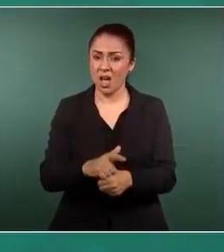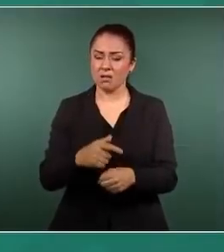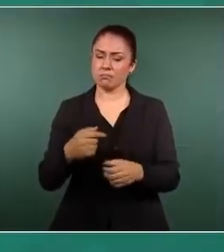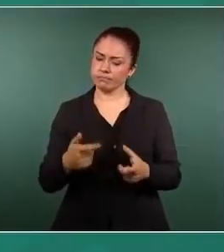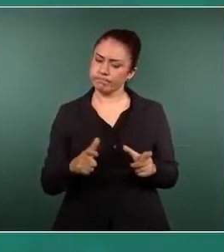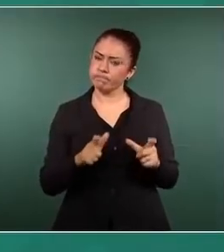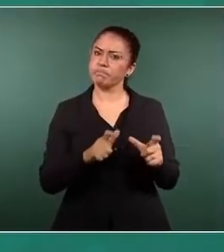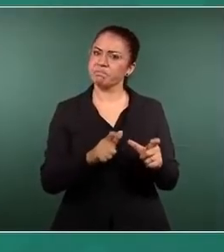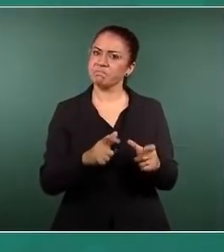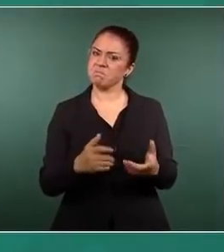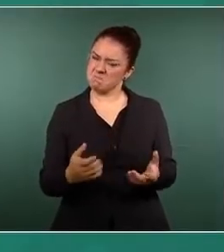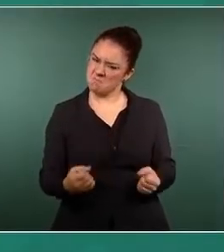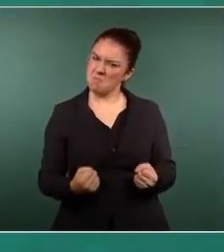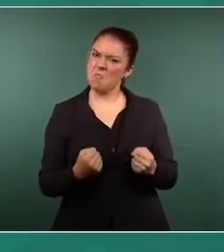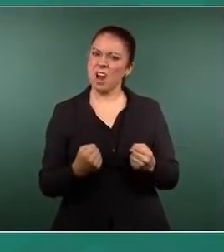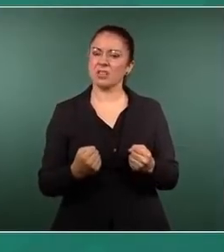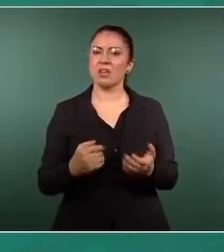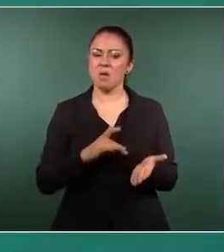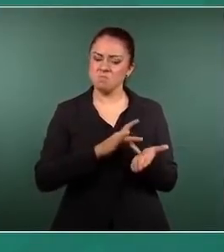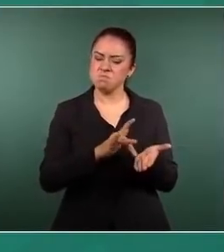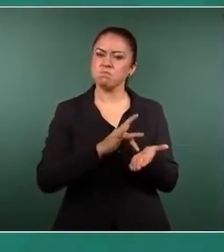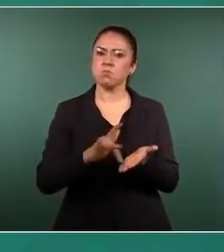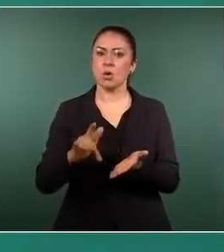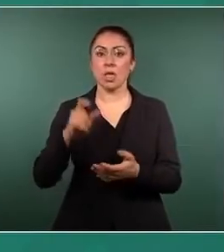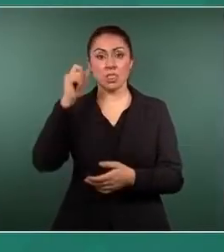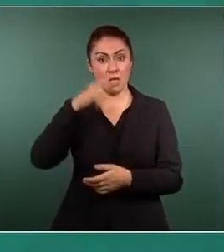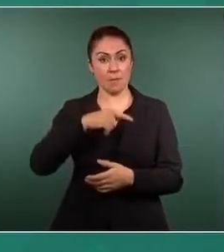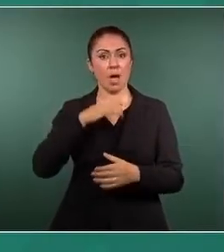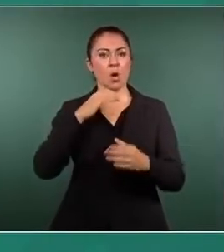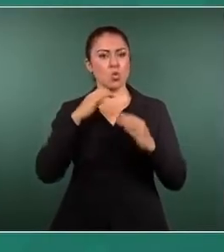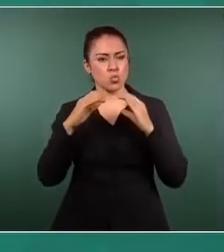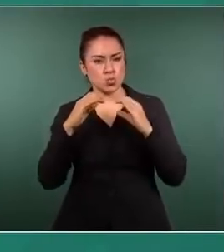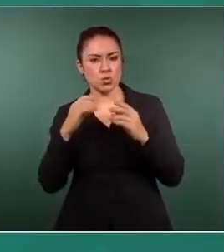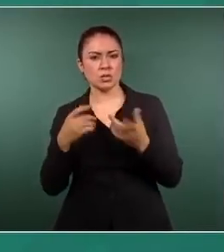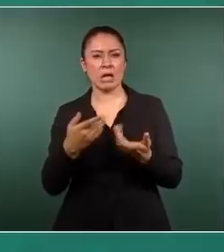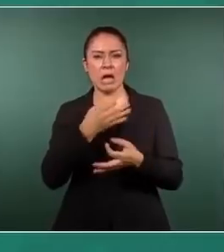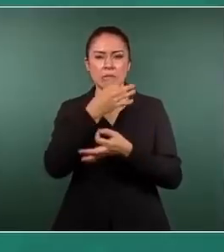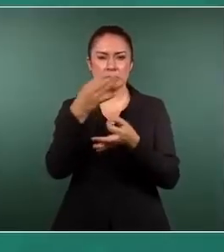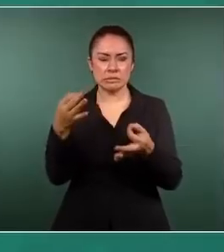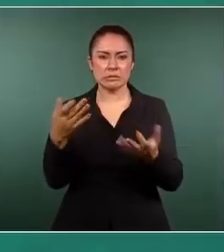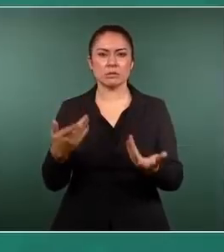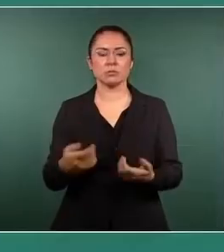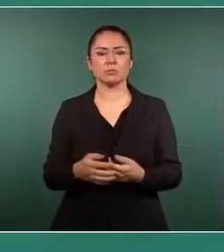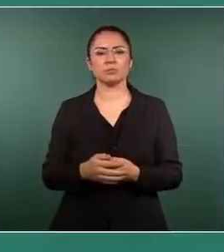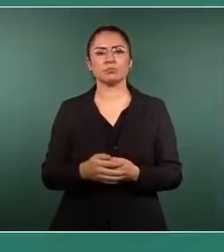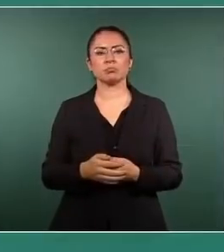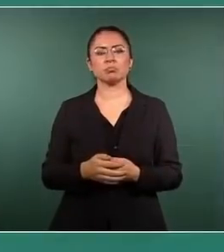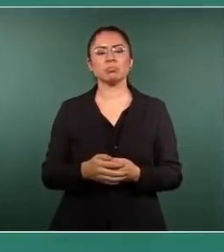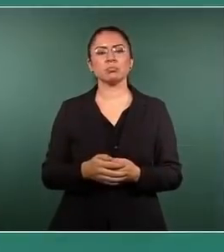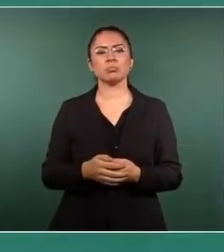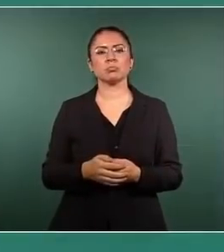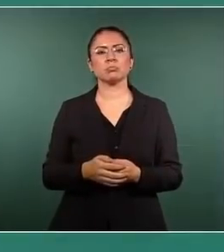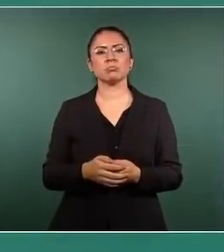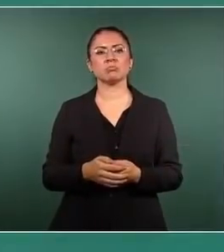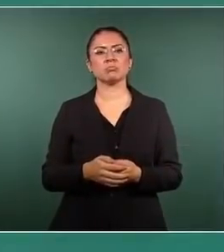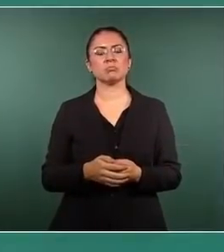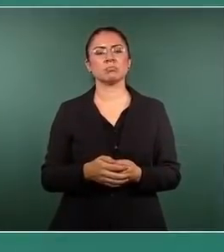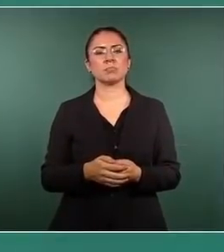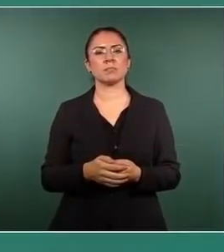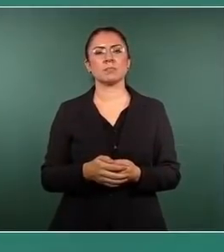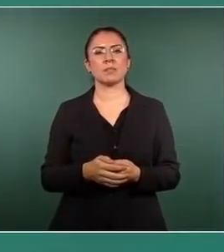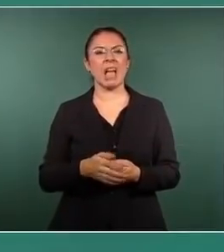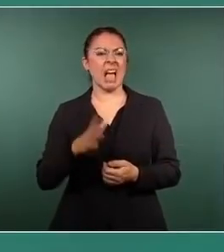vamos a comunicar los municipios que no tienen